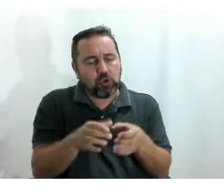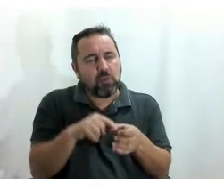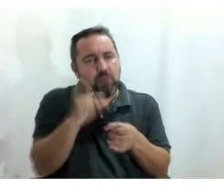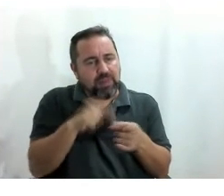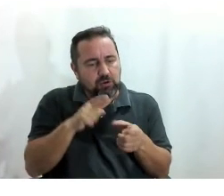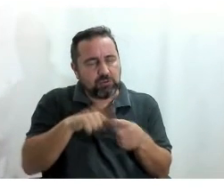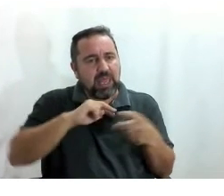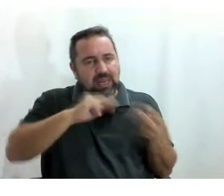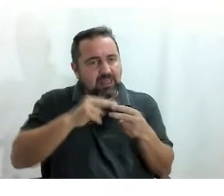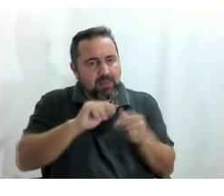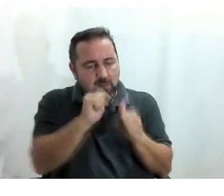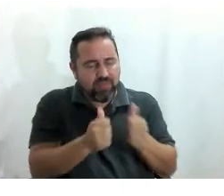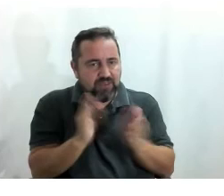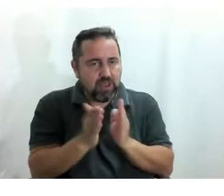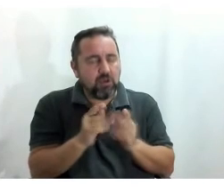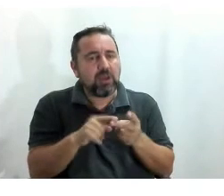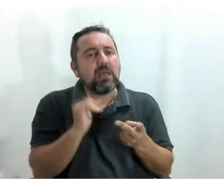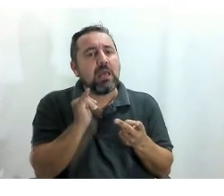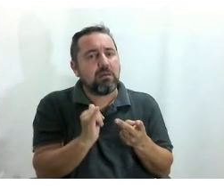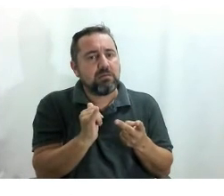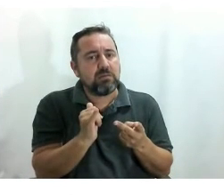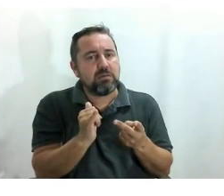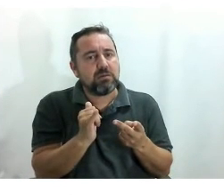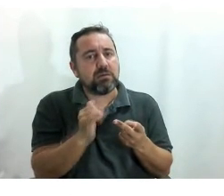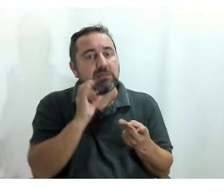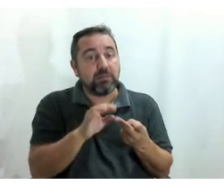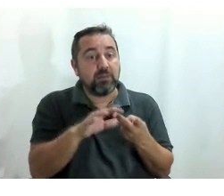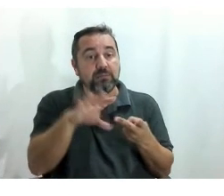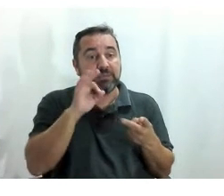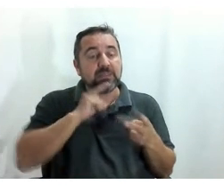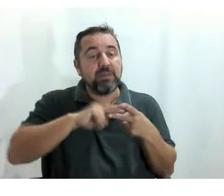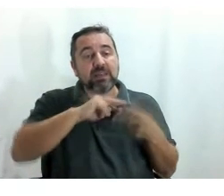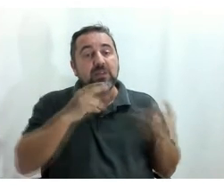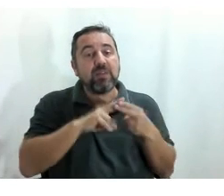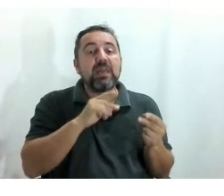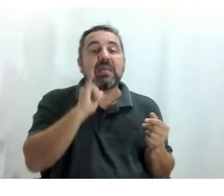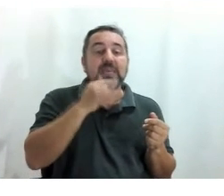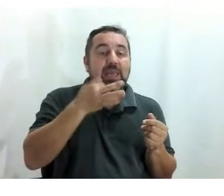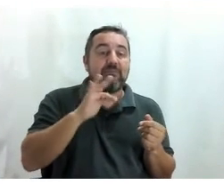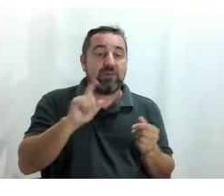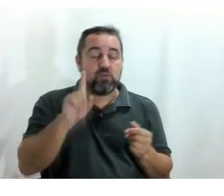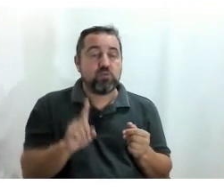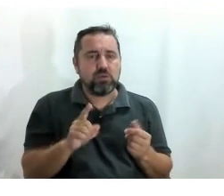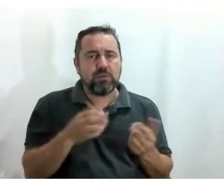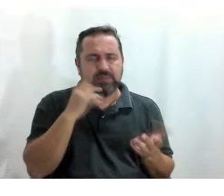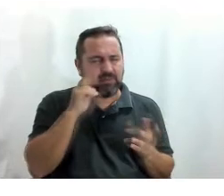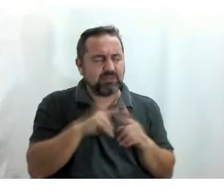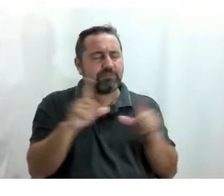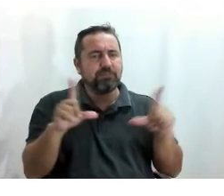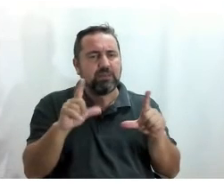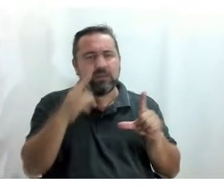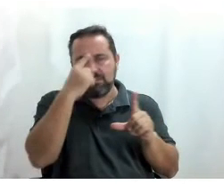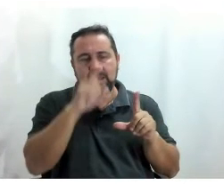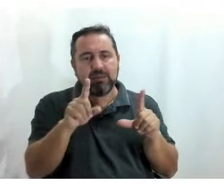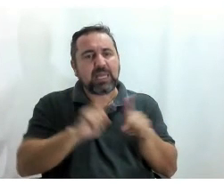modificado genéticamente que presenta una delección de un exón del gen IGF-1 y que, como veis en la imagen, pues tiene un